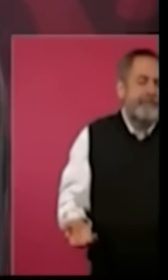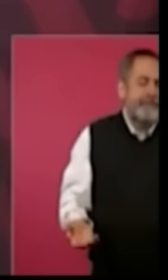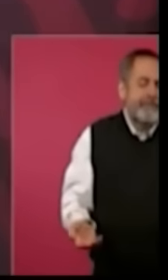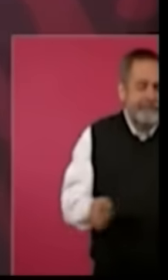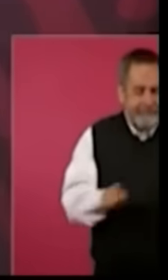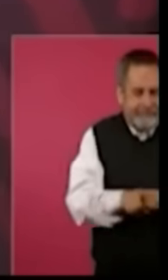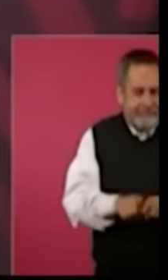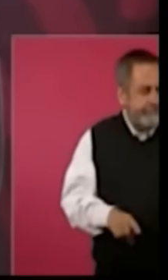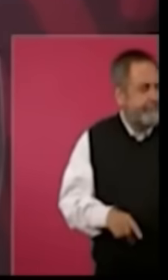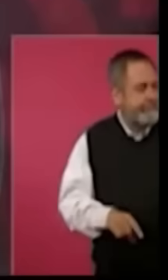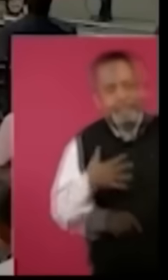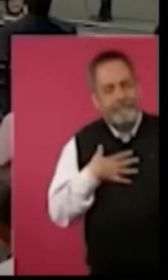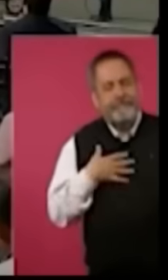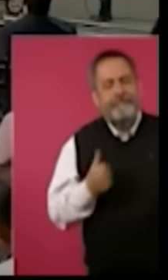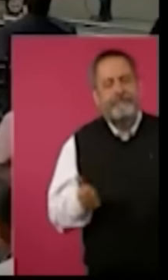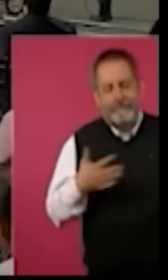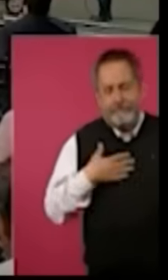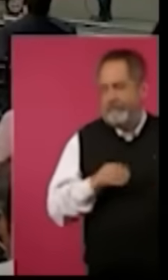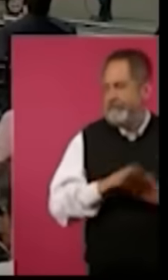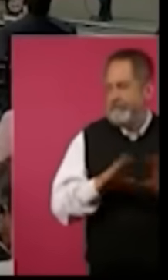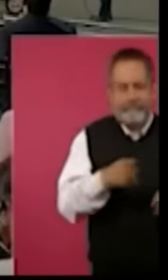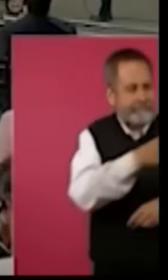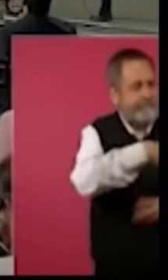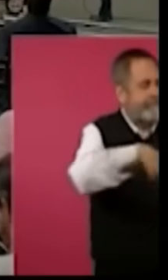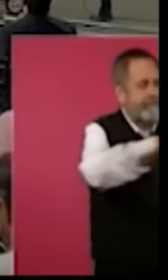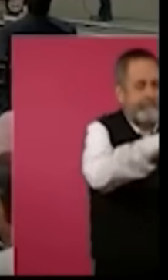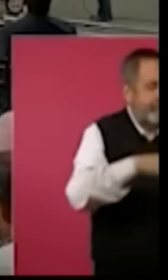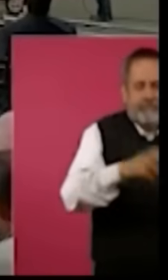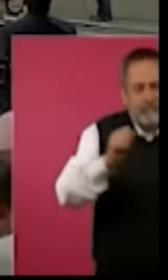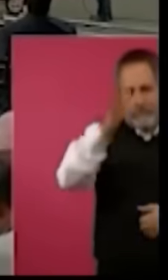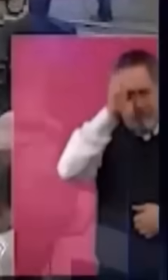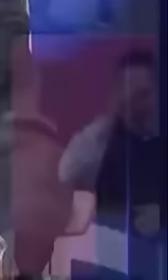es entendible que ellos no estén de acuerdo.